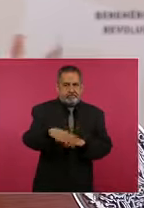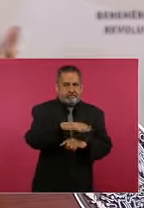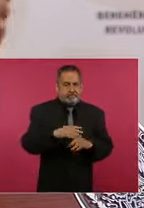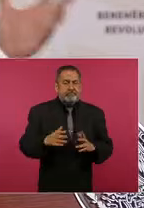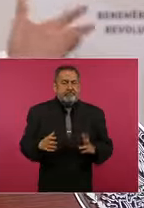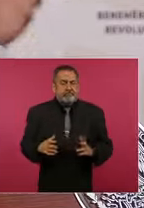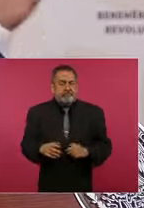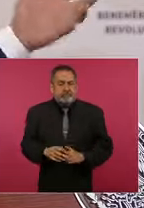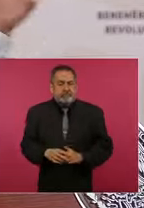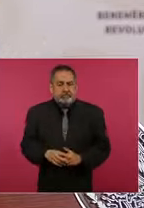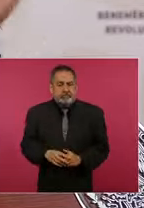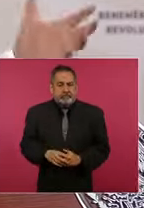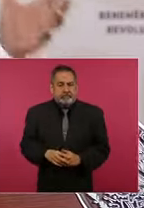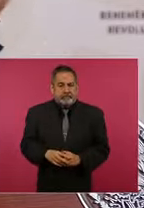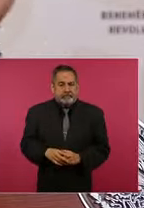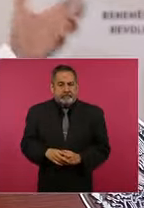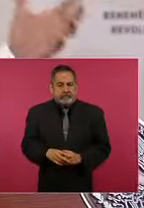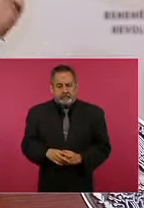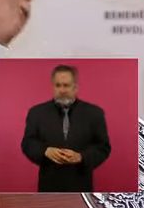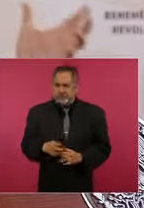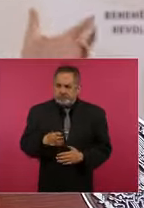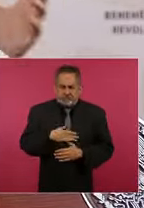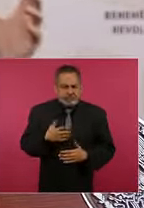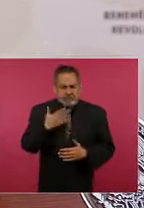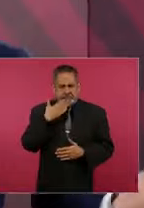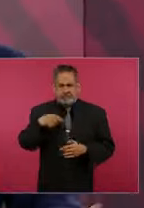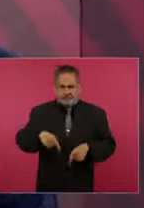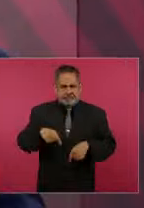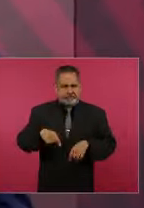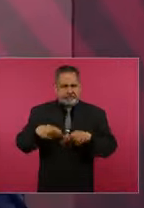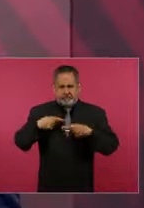Porque qué bien, ¿no?, que la gente aquí